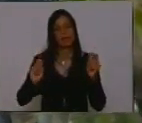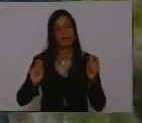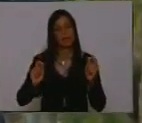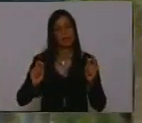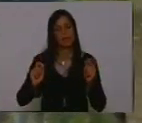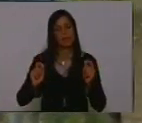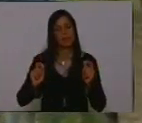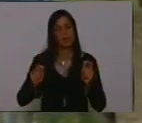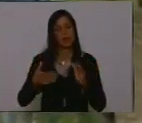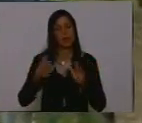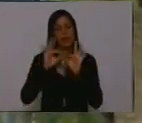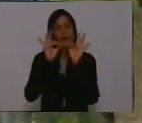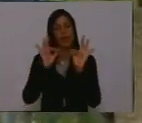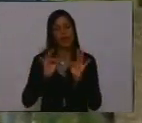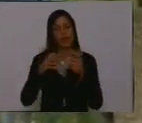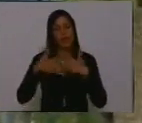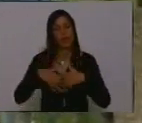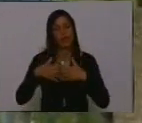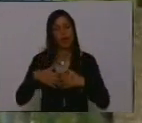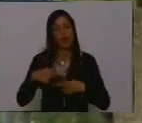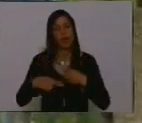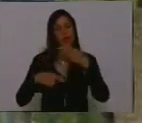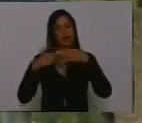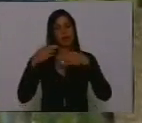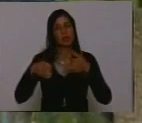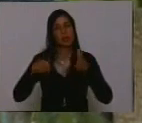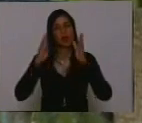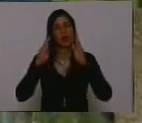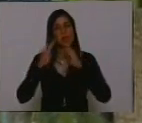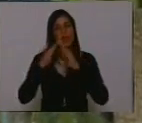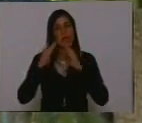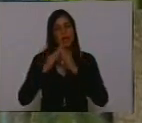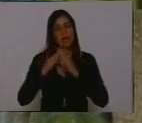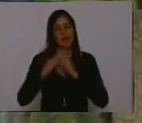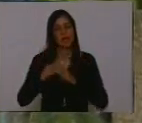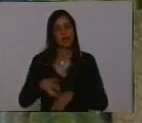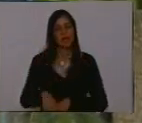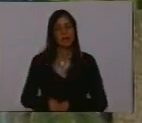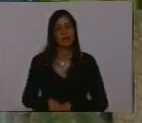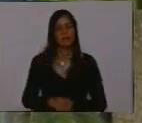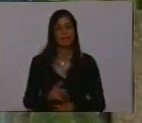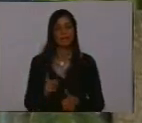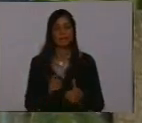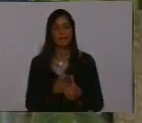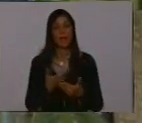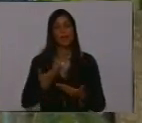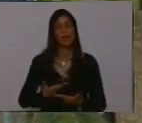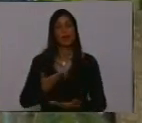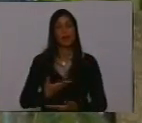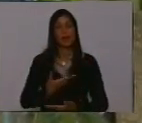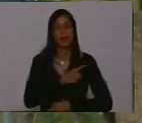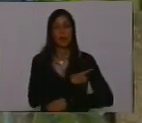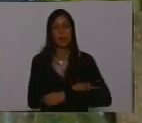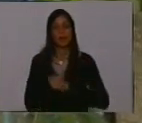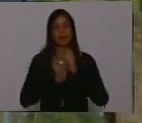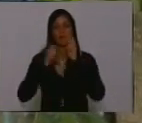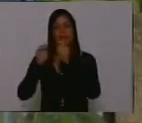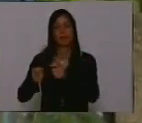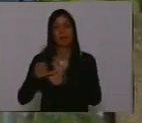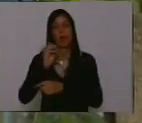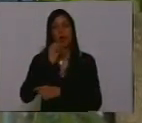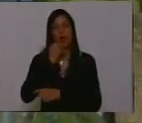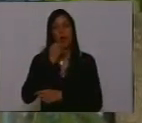los medios de producción de la vivienda. Nosotros necesitamos empoderar a la juventud. No podemos construir el socialismo con